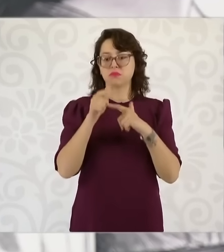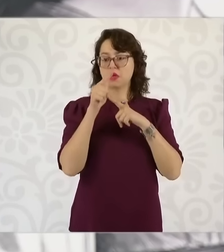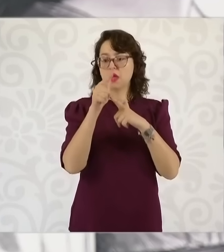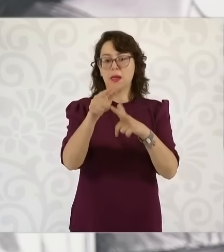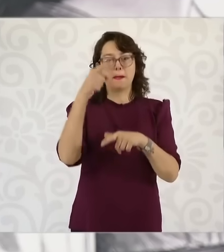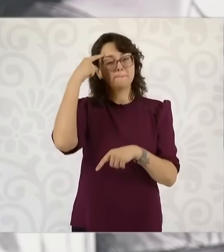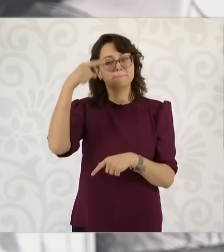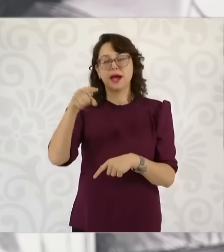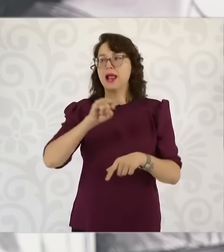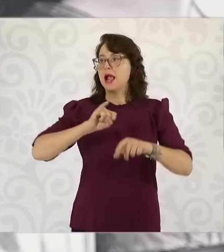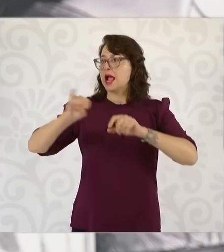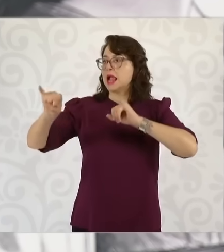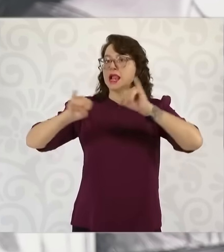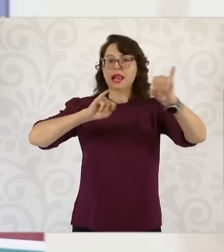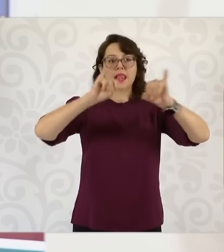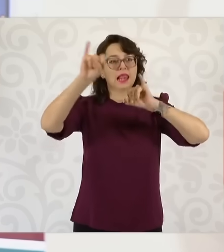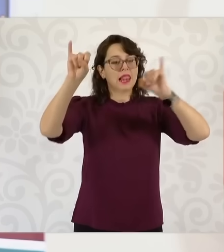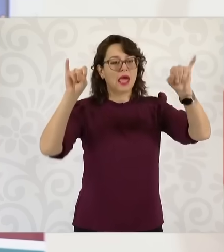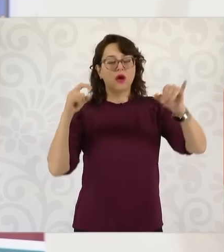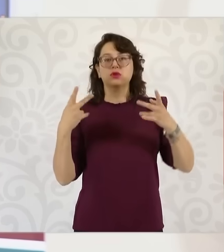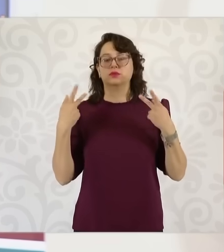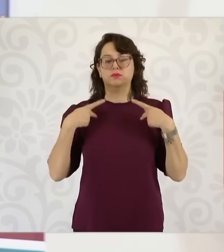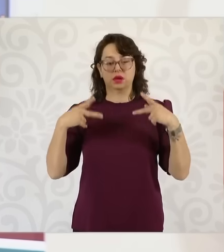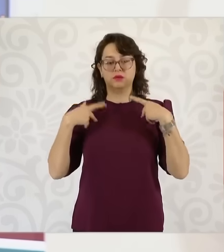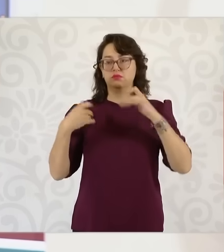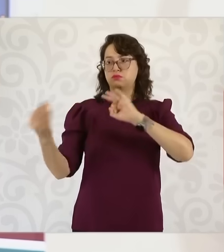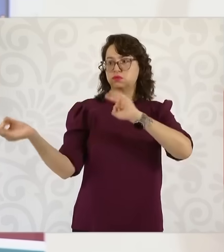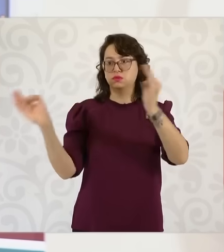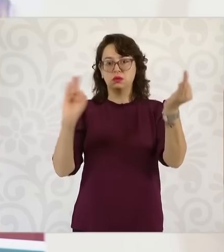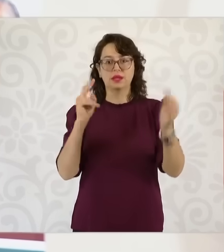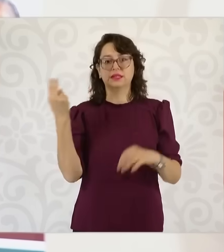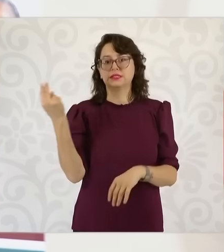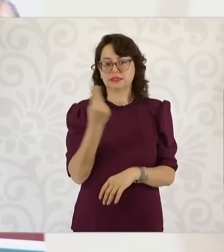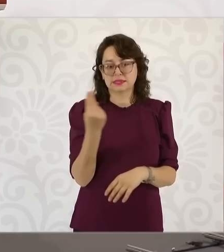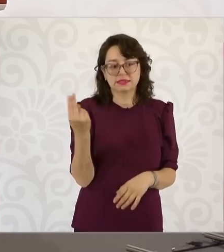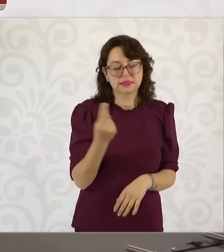más excluidas o vulnerables. Siguiente, por favor.